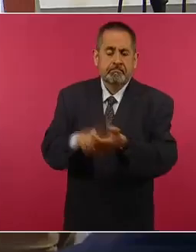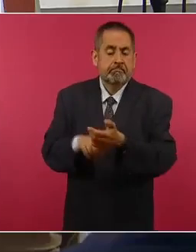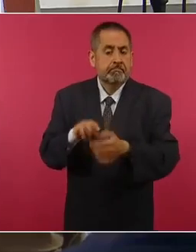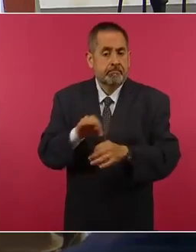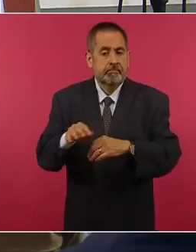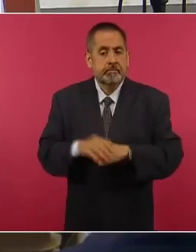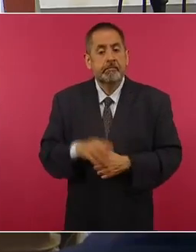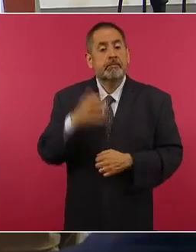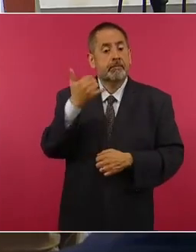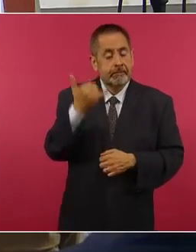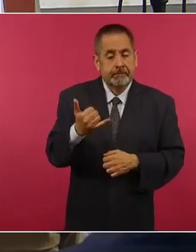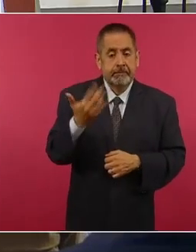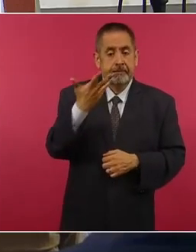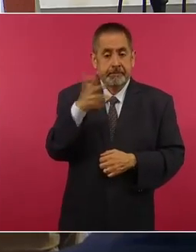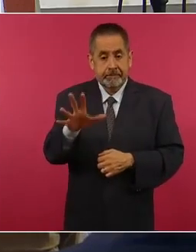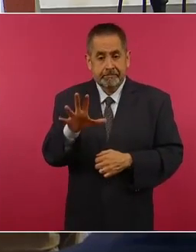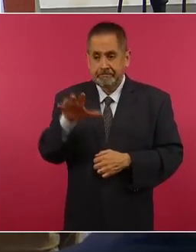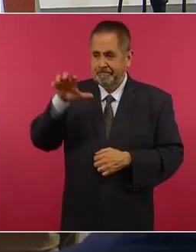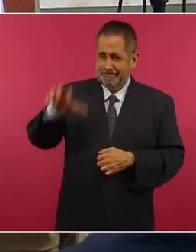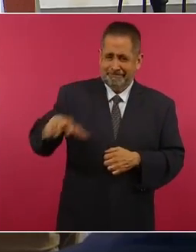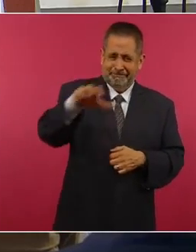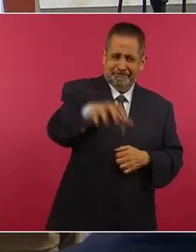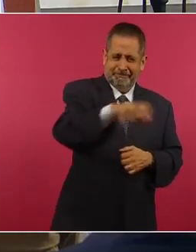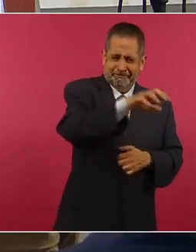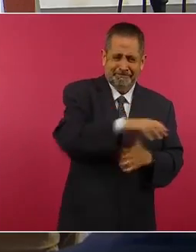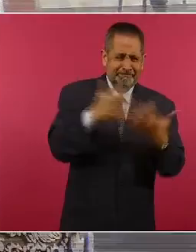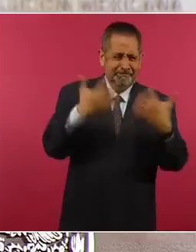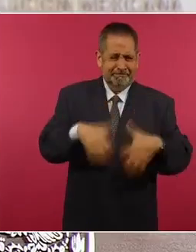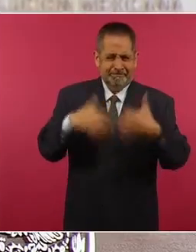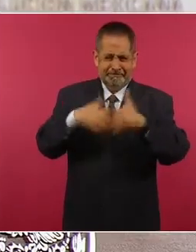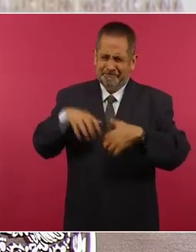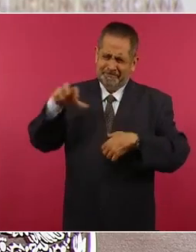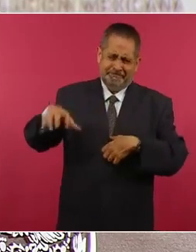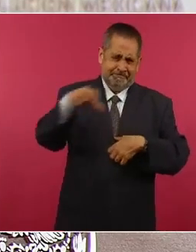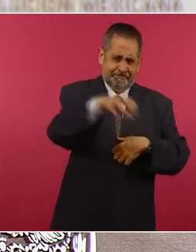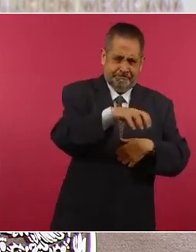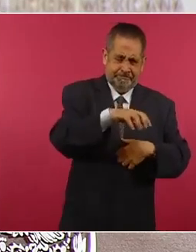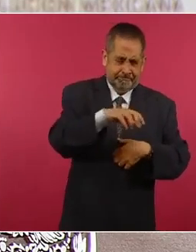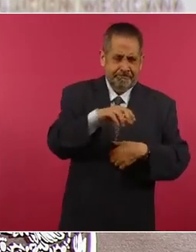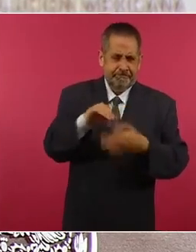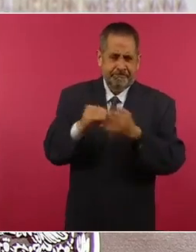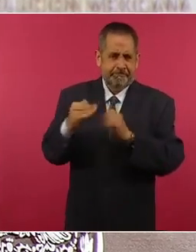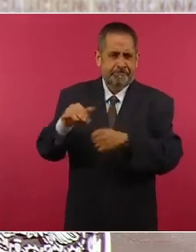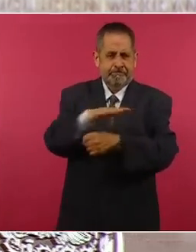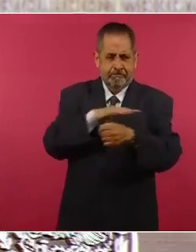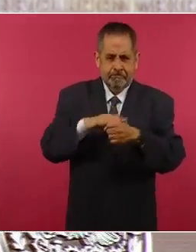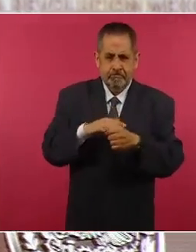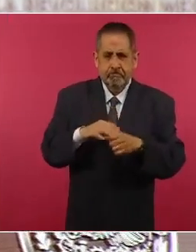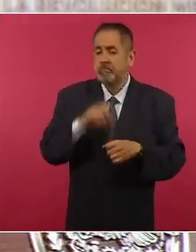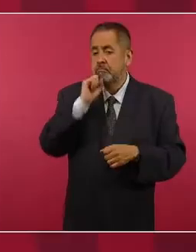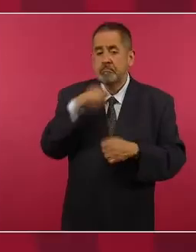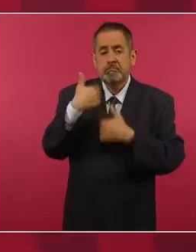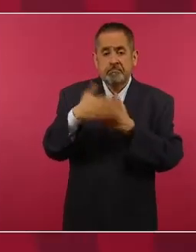10 parques industriales, que ya también los vamos a